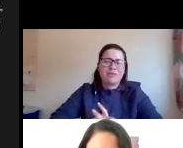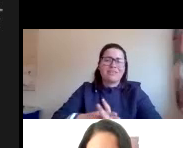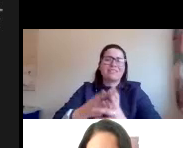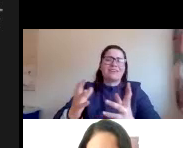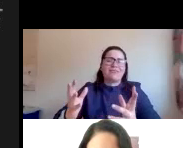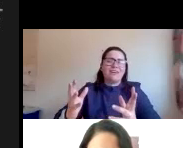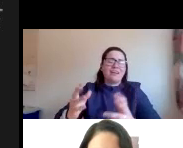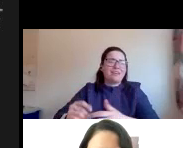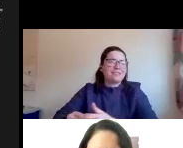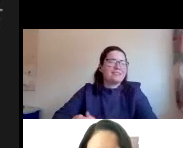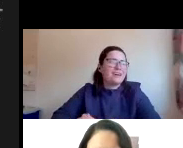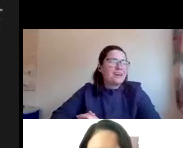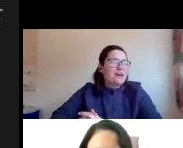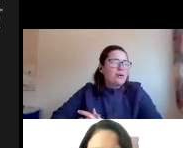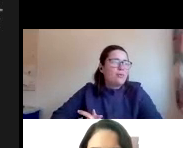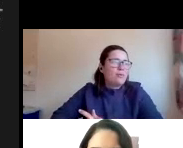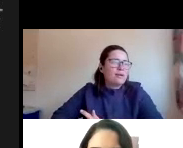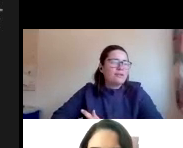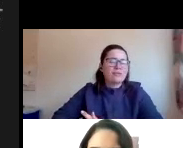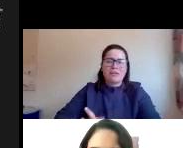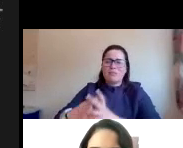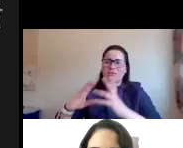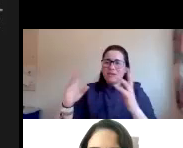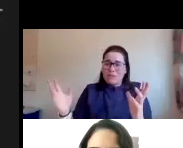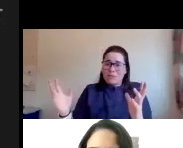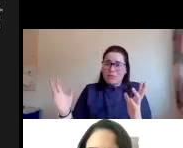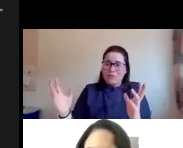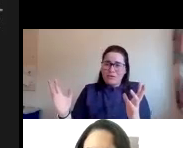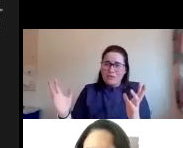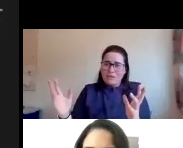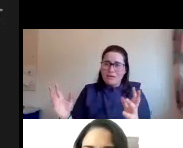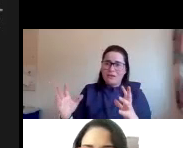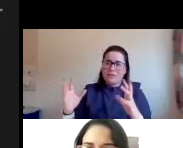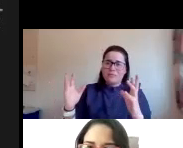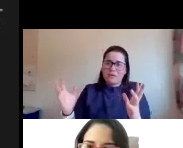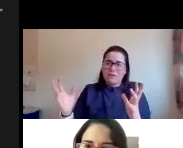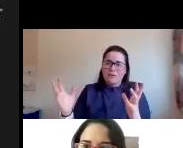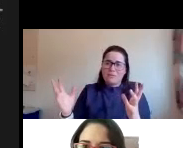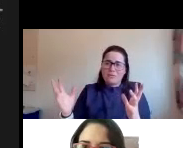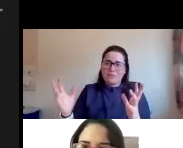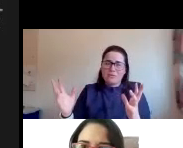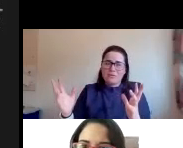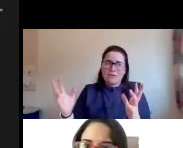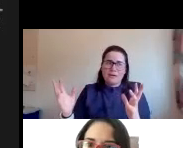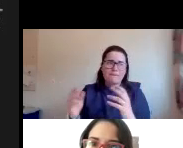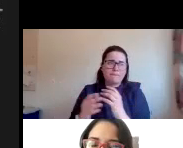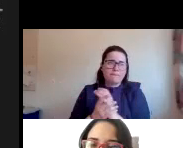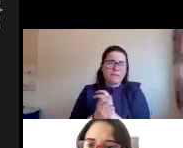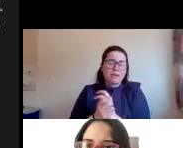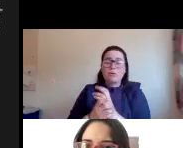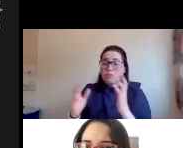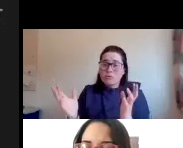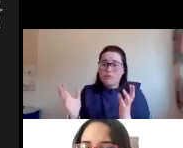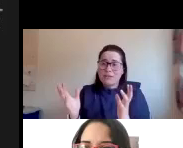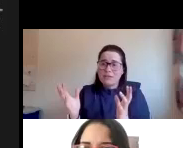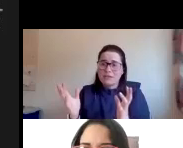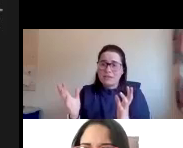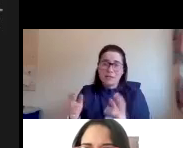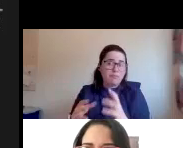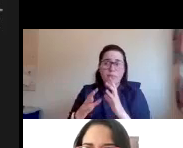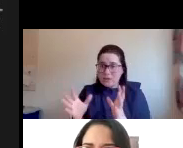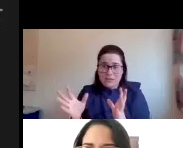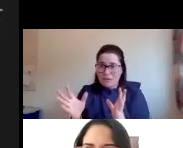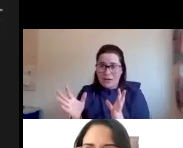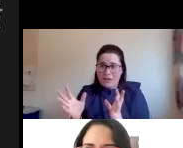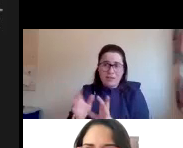pero a lo que se refiere es cuando tenemos agricultura, la agricultura, digamos, con uso de